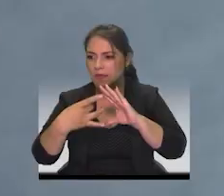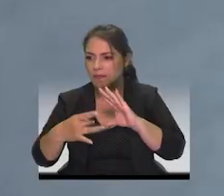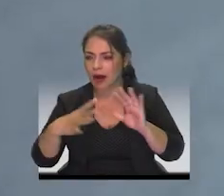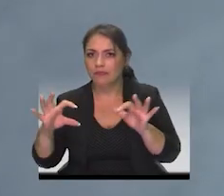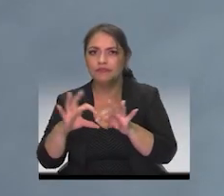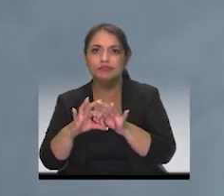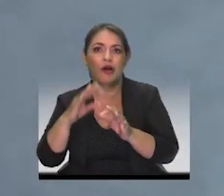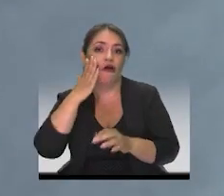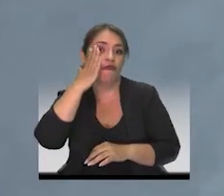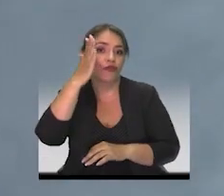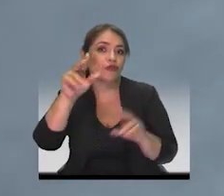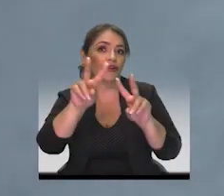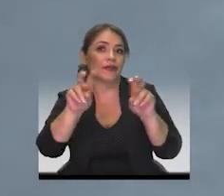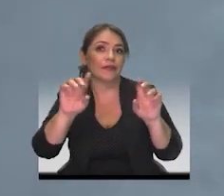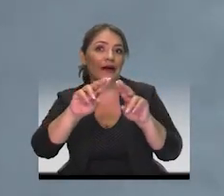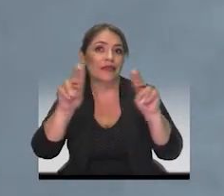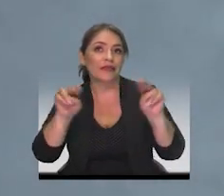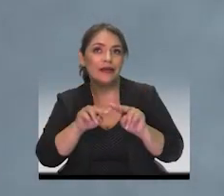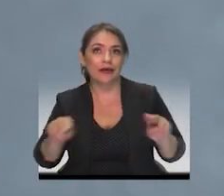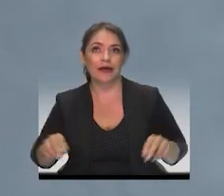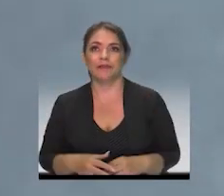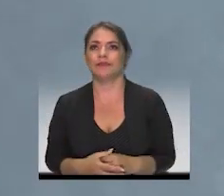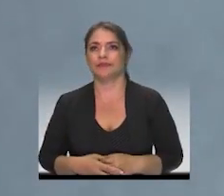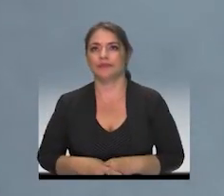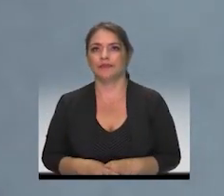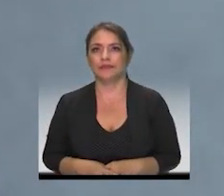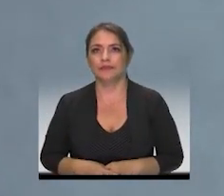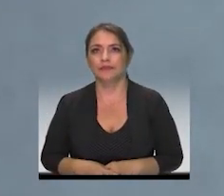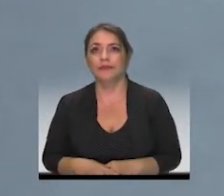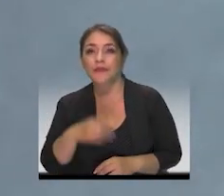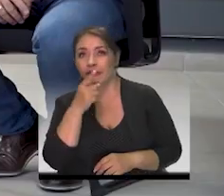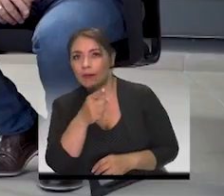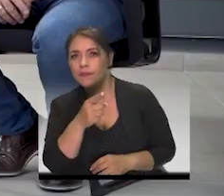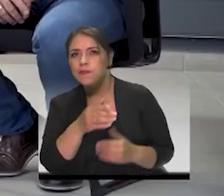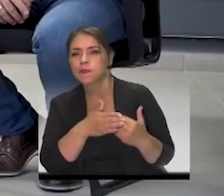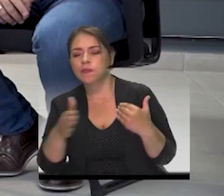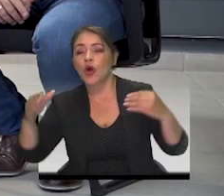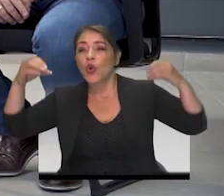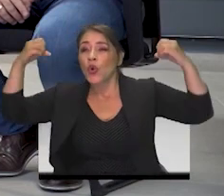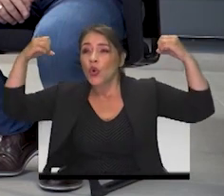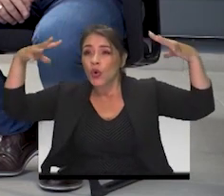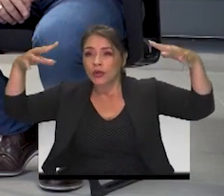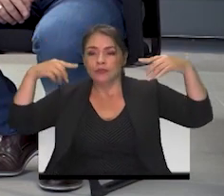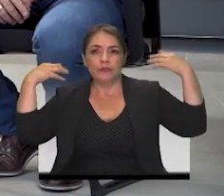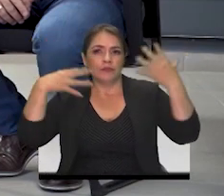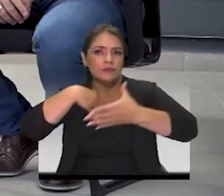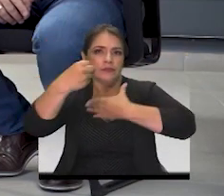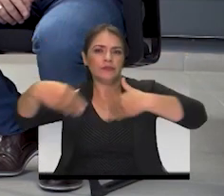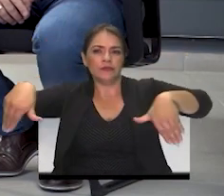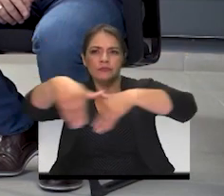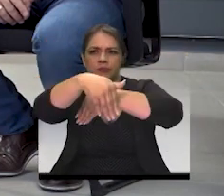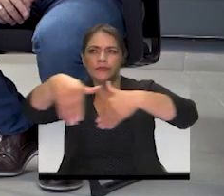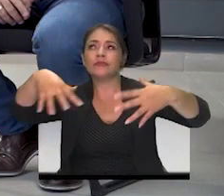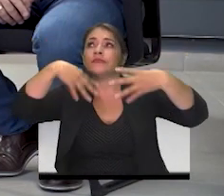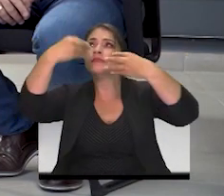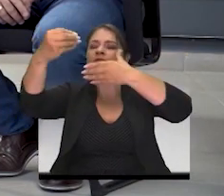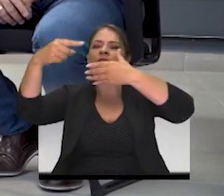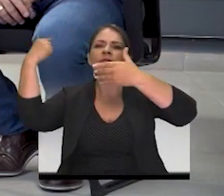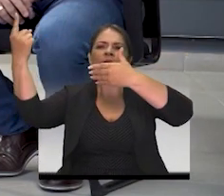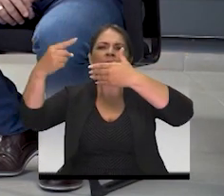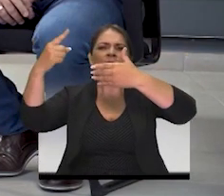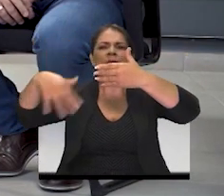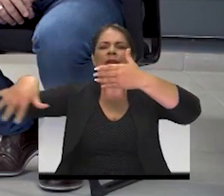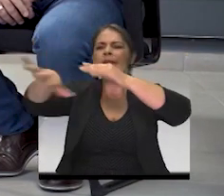la conectividad, que todo esté conectado a internet. Y ahorita el alumbrado público, pues esto no está,